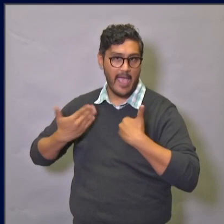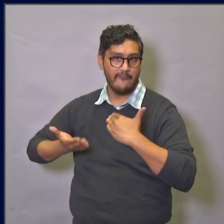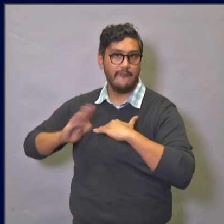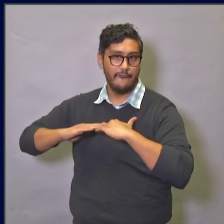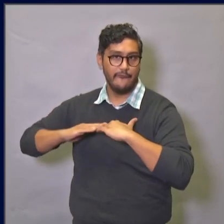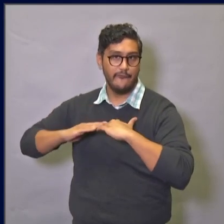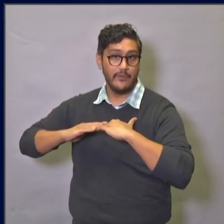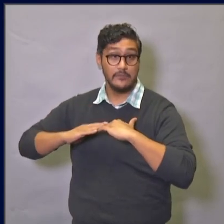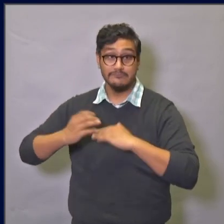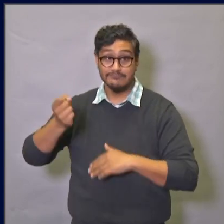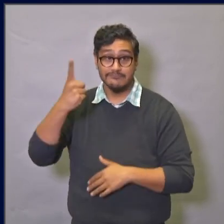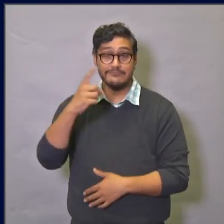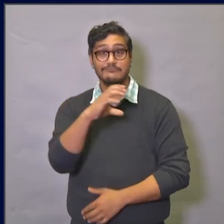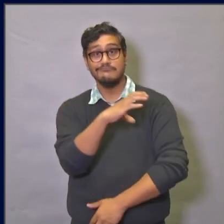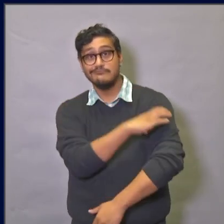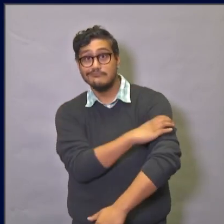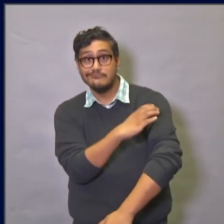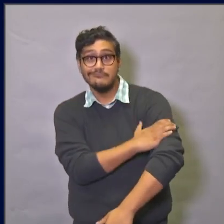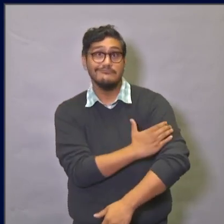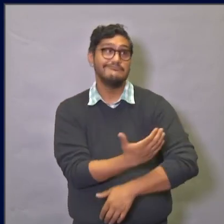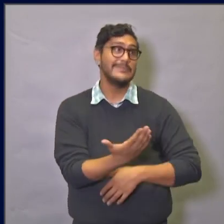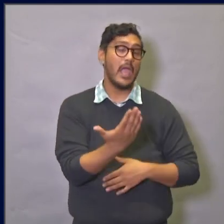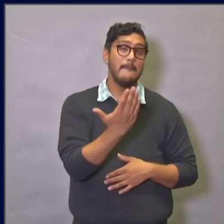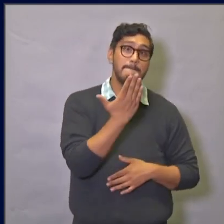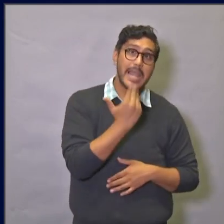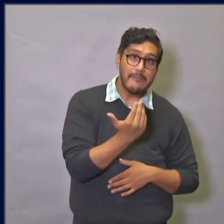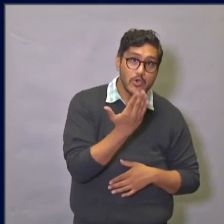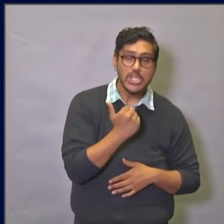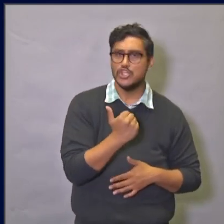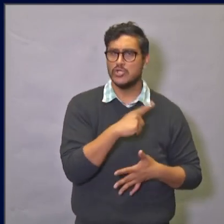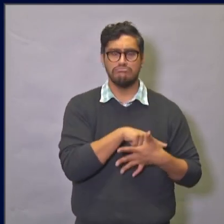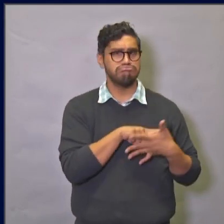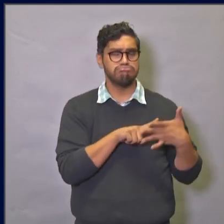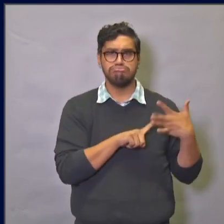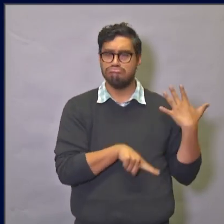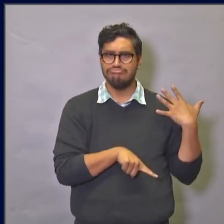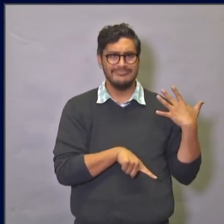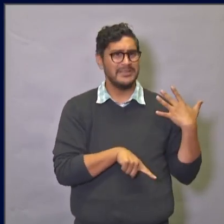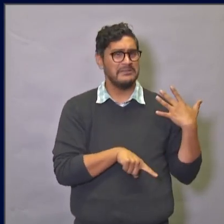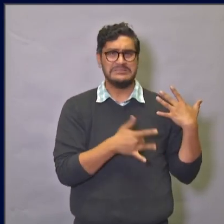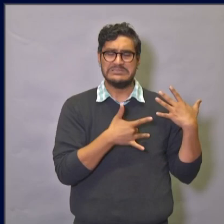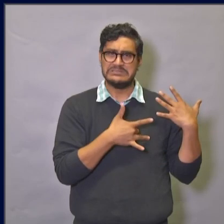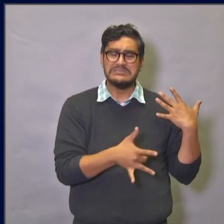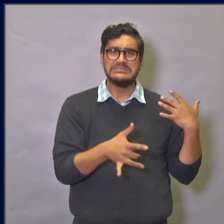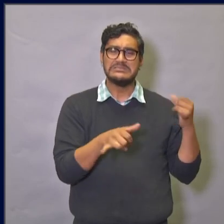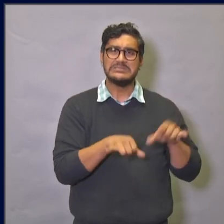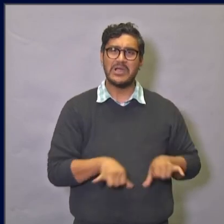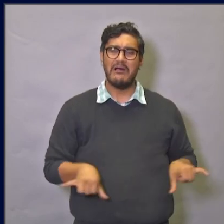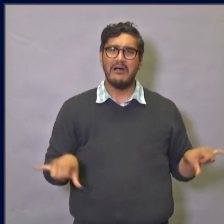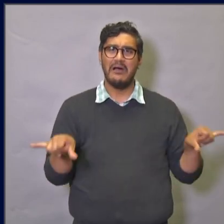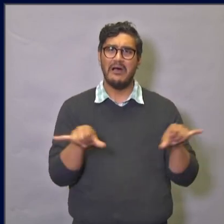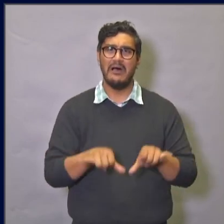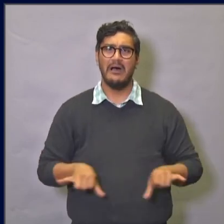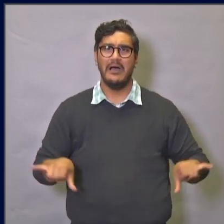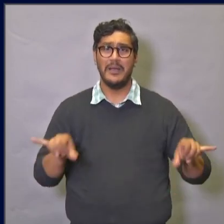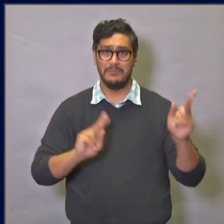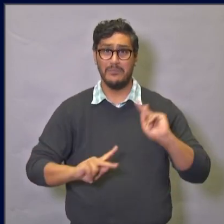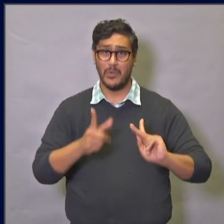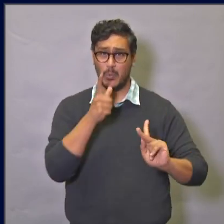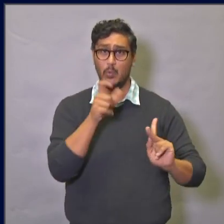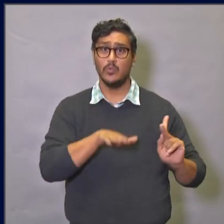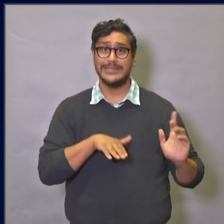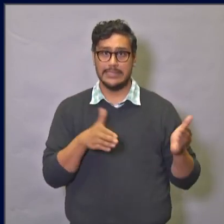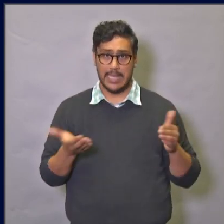alta presión, la diabetes son las condiciones delicadas de salud más comunes entre las personas que fallecieron